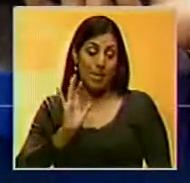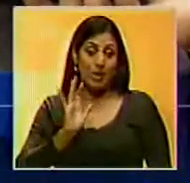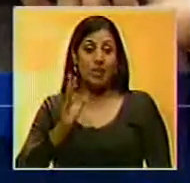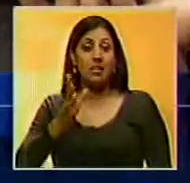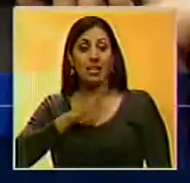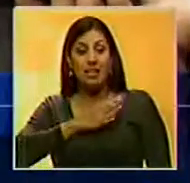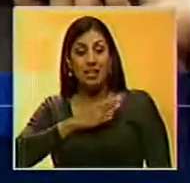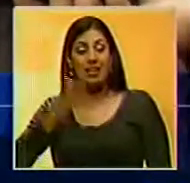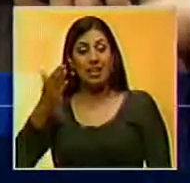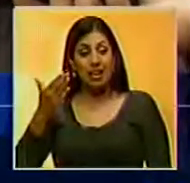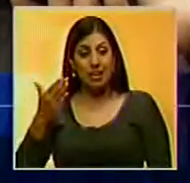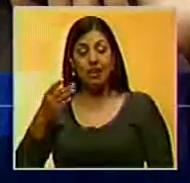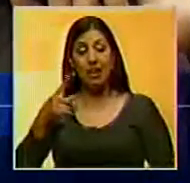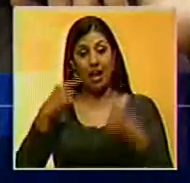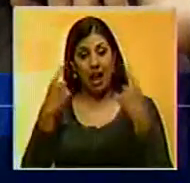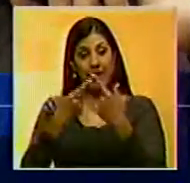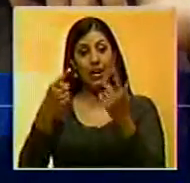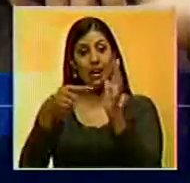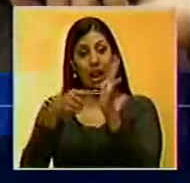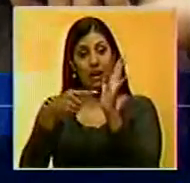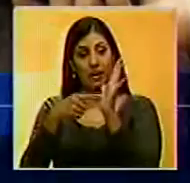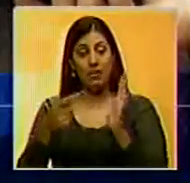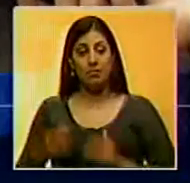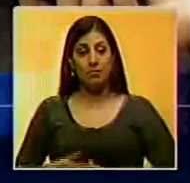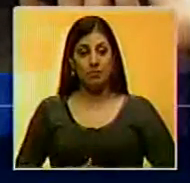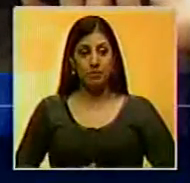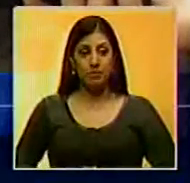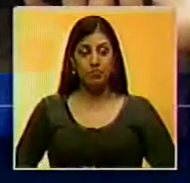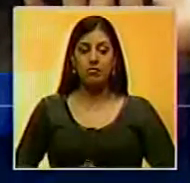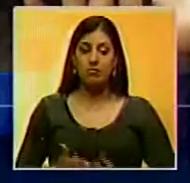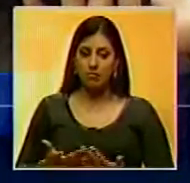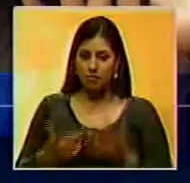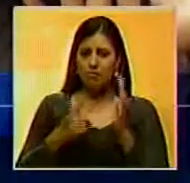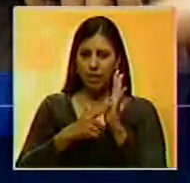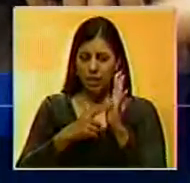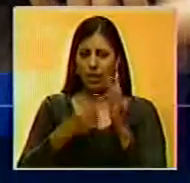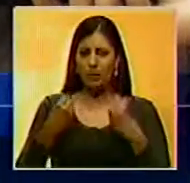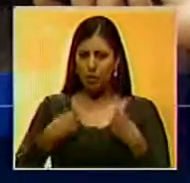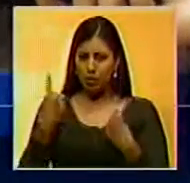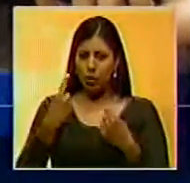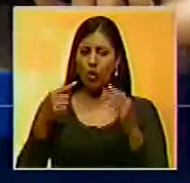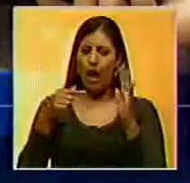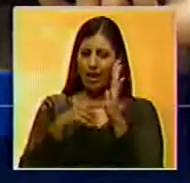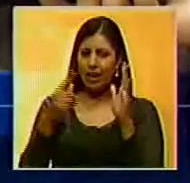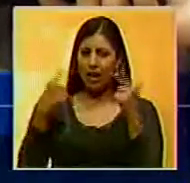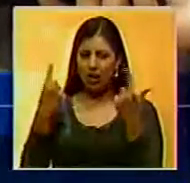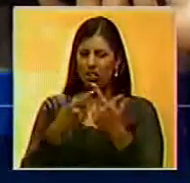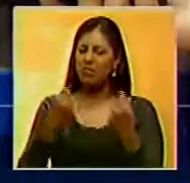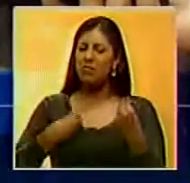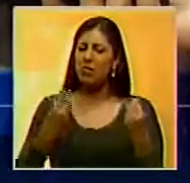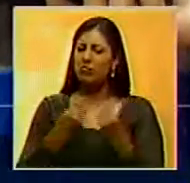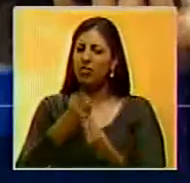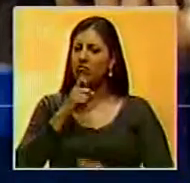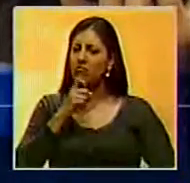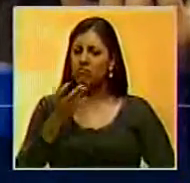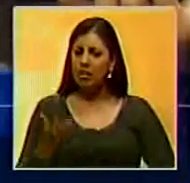tenía las habitaciones alquiladas. ¿Vivía solo y alquilaba habitaciones? Sí, alquilaba su habitación. ¿Quién vivía ahí?